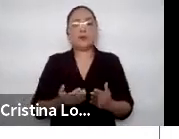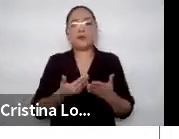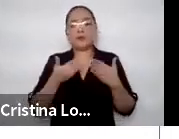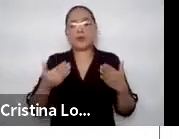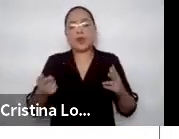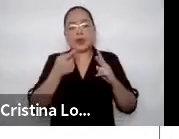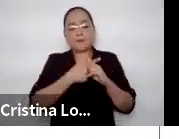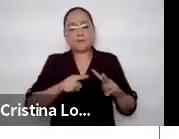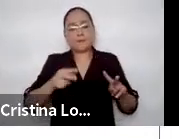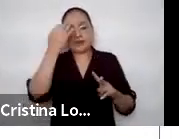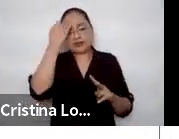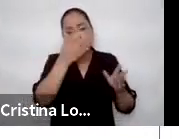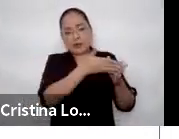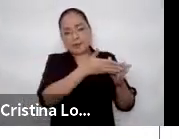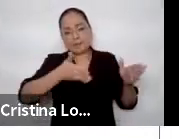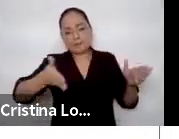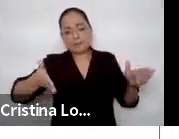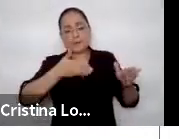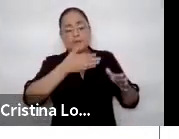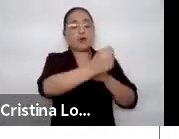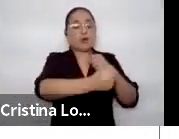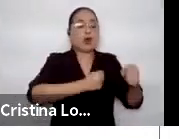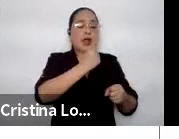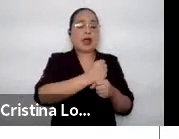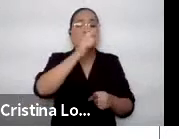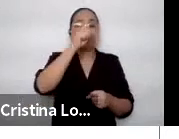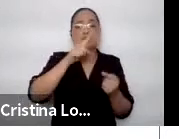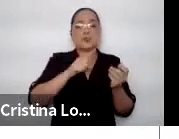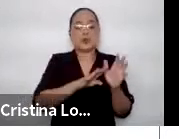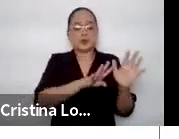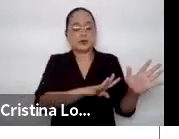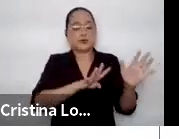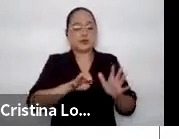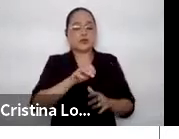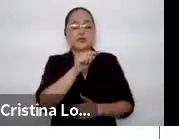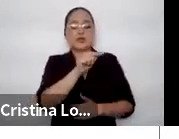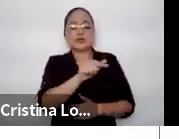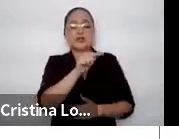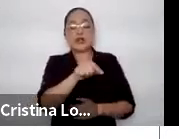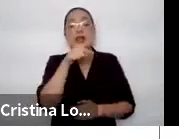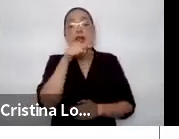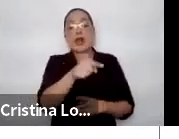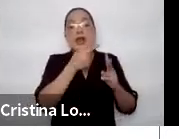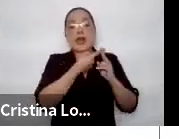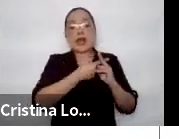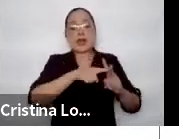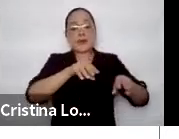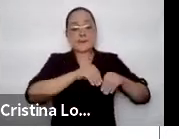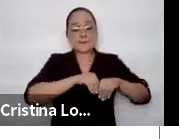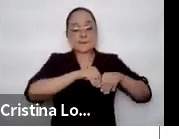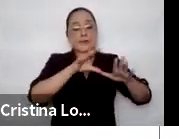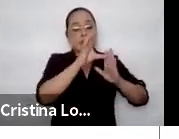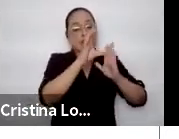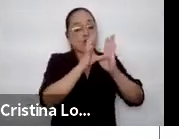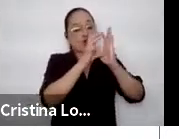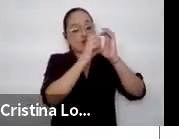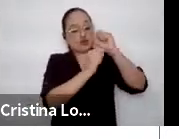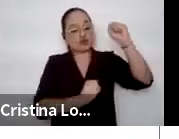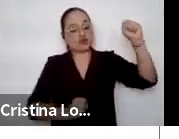arrancar precisamente en 1917 con la publicación de nuestra Constitución